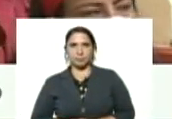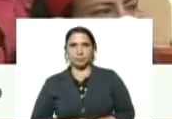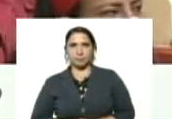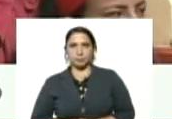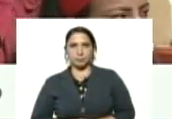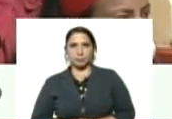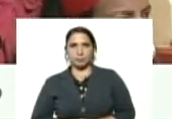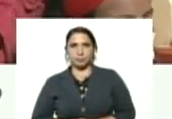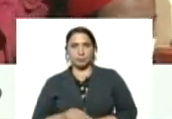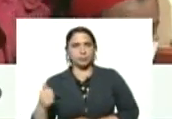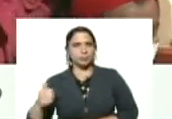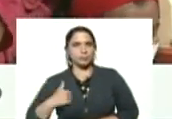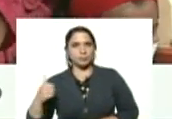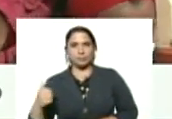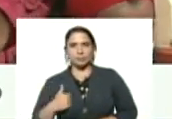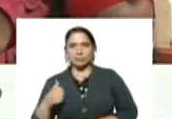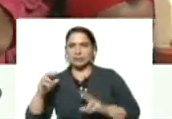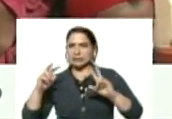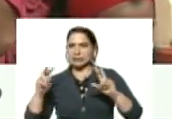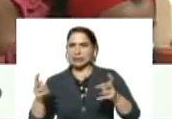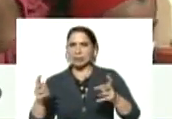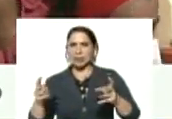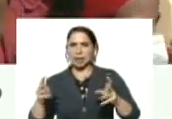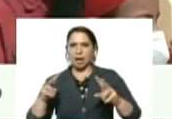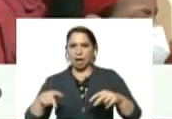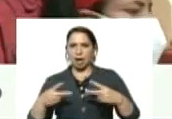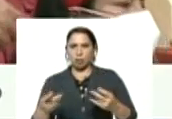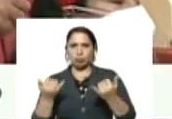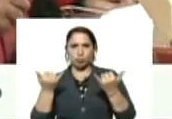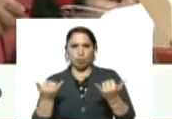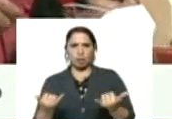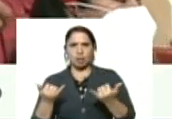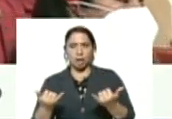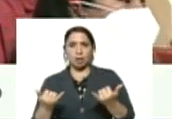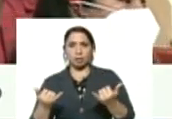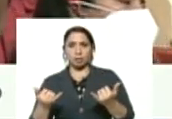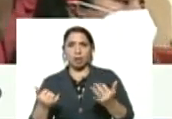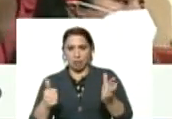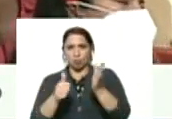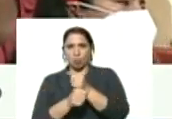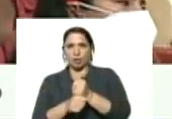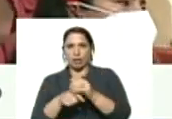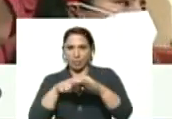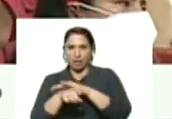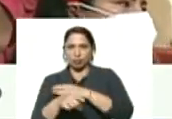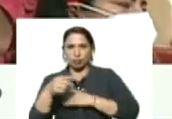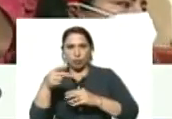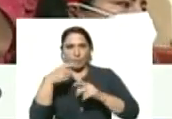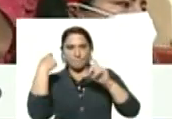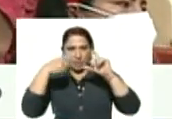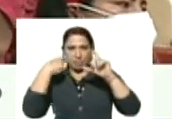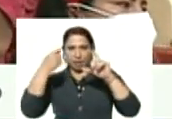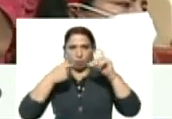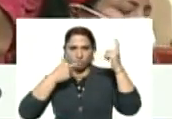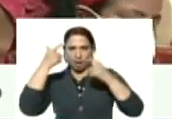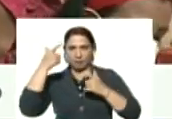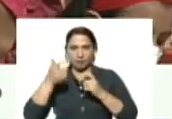cualquier tema de actualidad, encuentra uno ahí una,